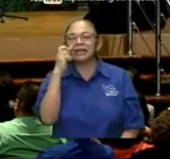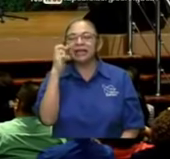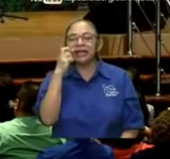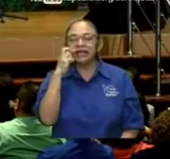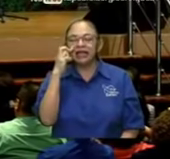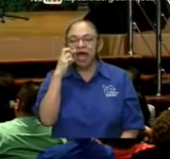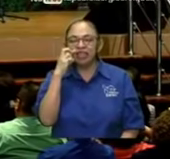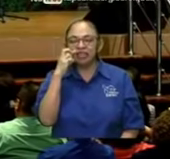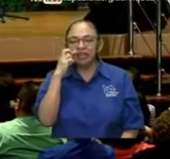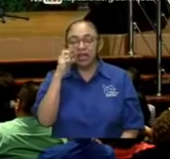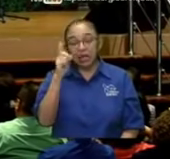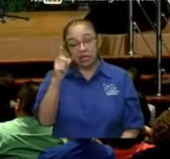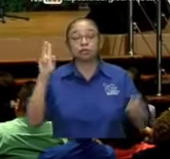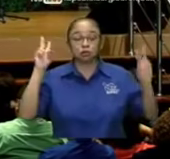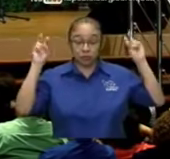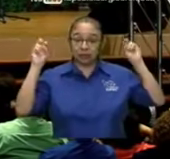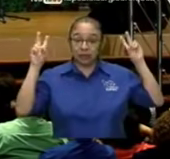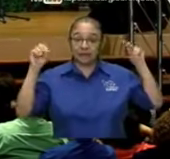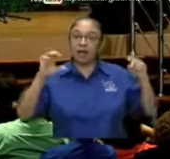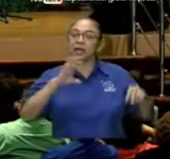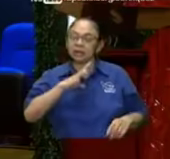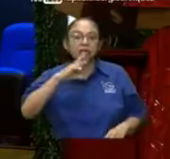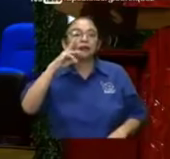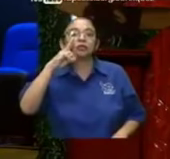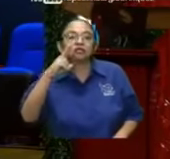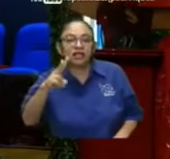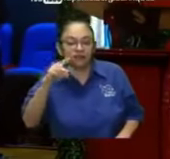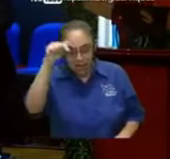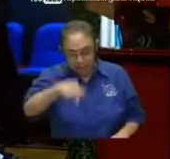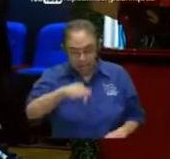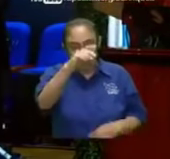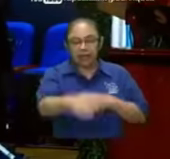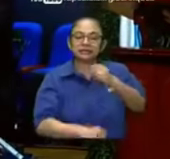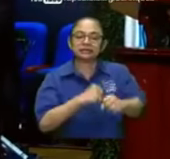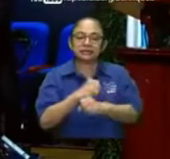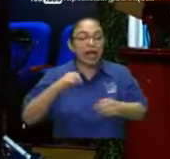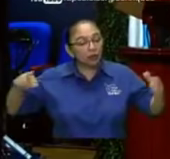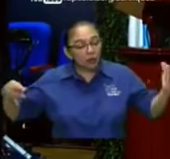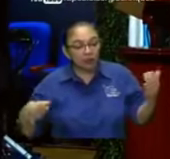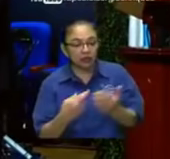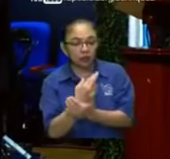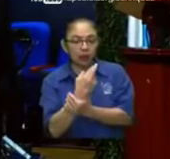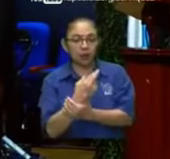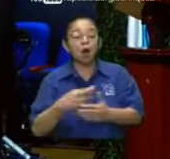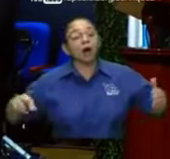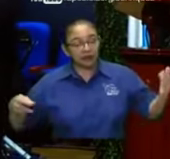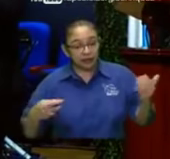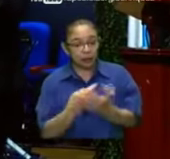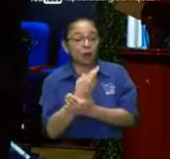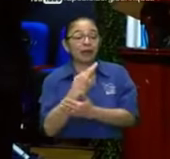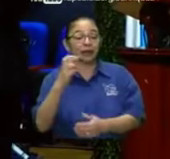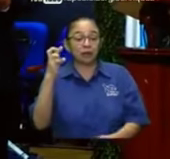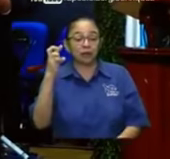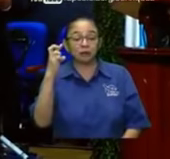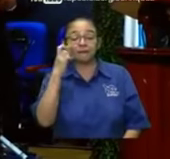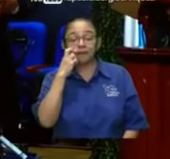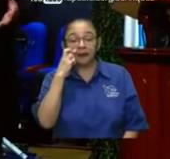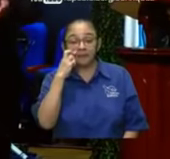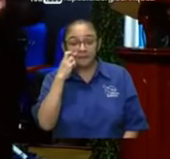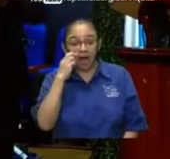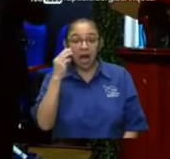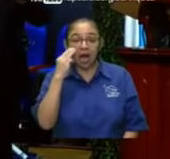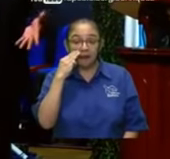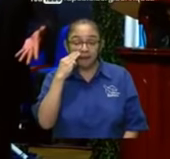paternidad, hermano. Este es un tema que tendríamos que ver en este año del renuevo, renovar la paternidad, renovarnos